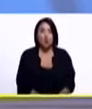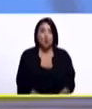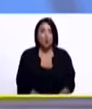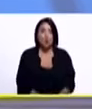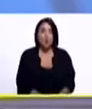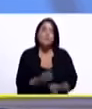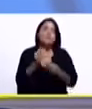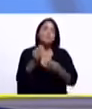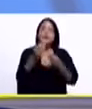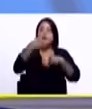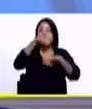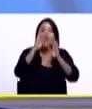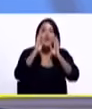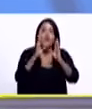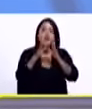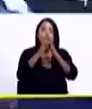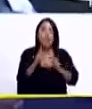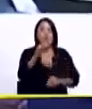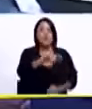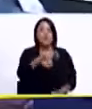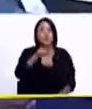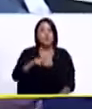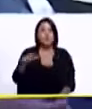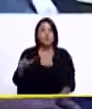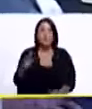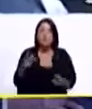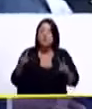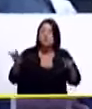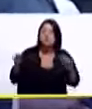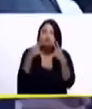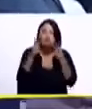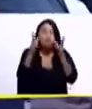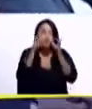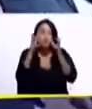Atender a todo el que haya que atender, oír a todo el que haya que oír.